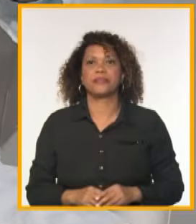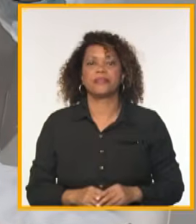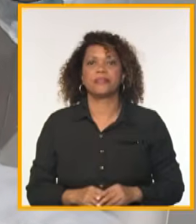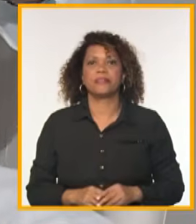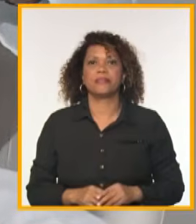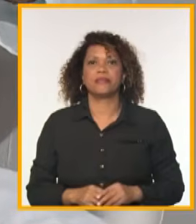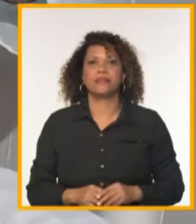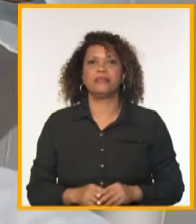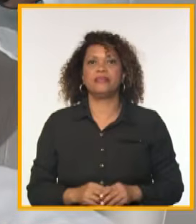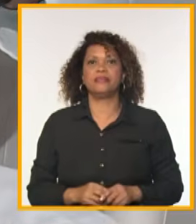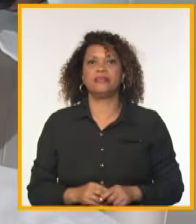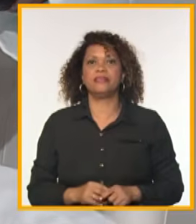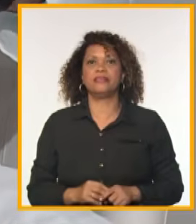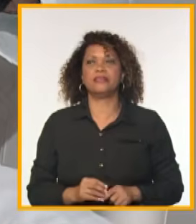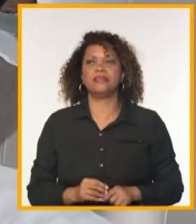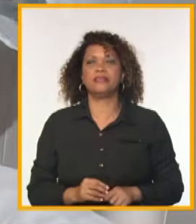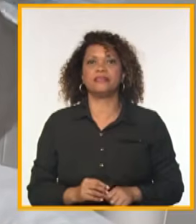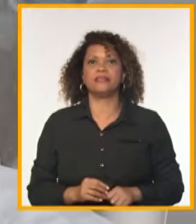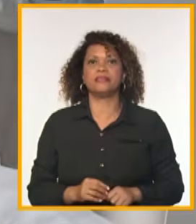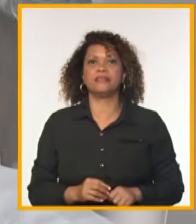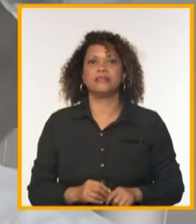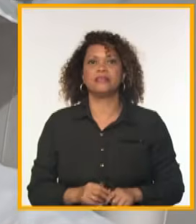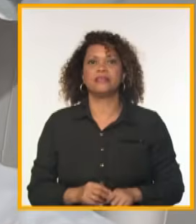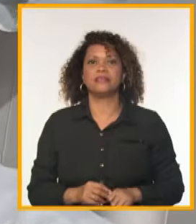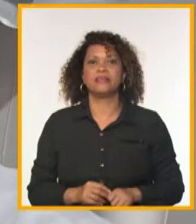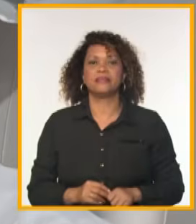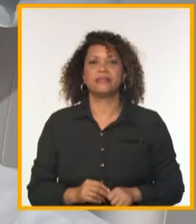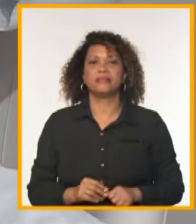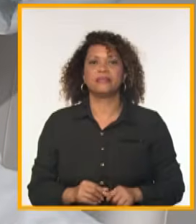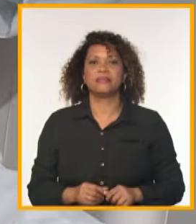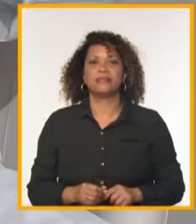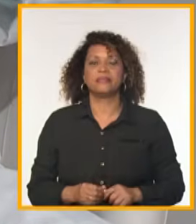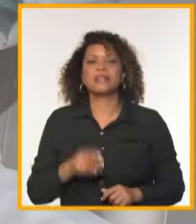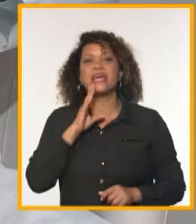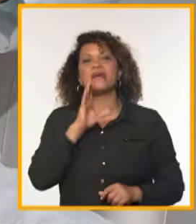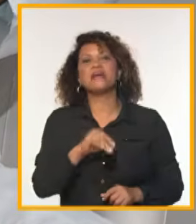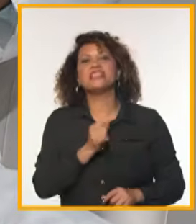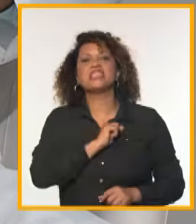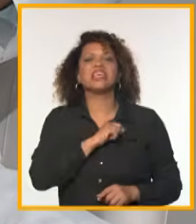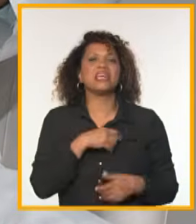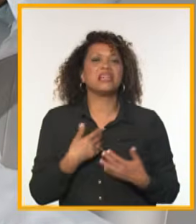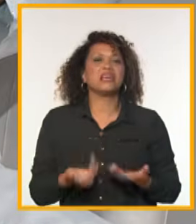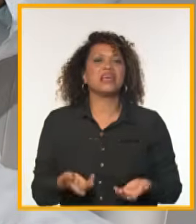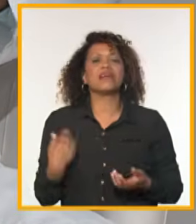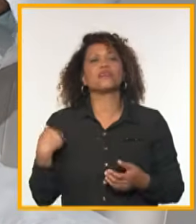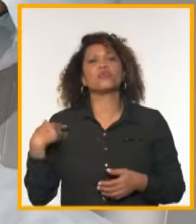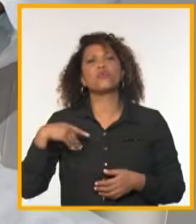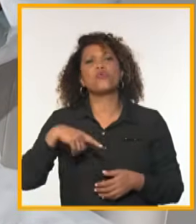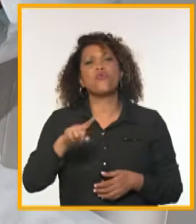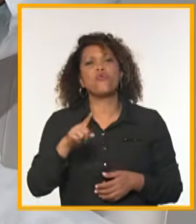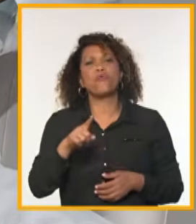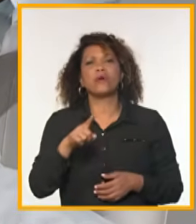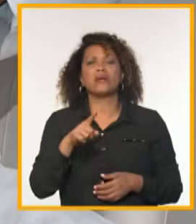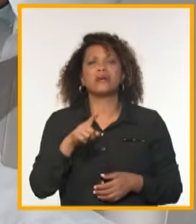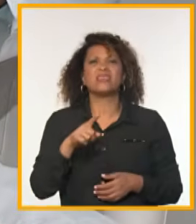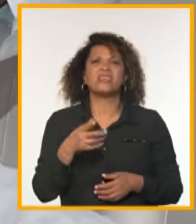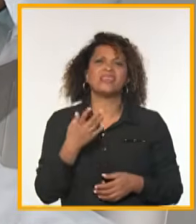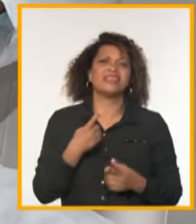Entonces, Terry me dice que él quiere que yo vaya. Fue muy